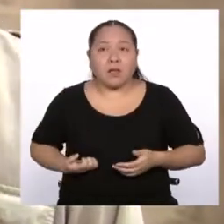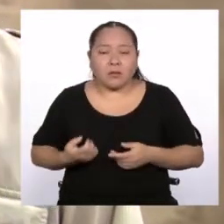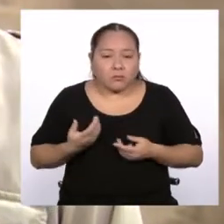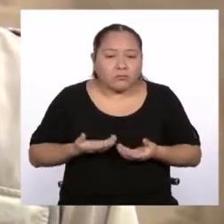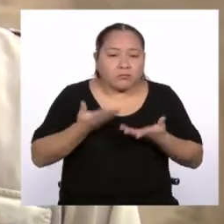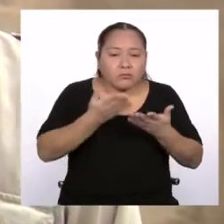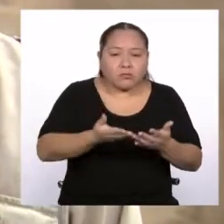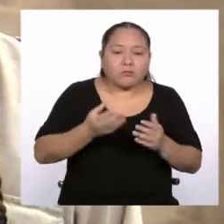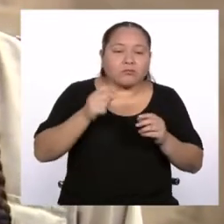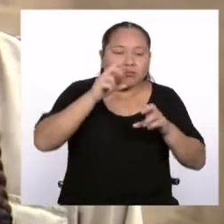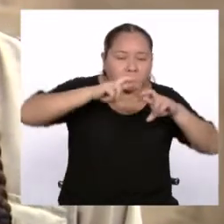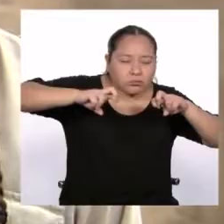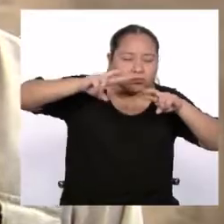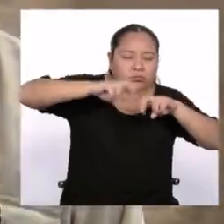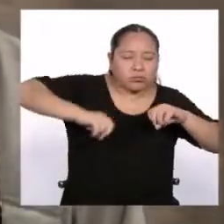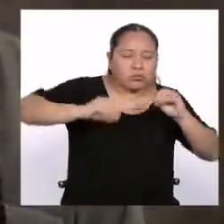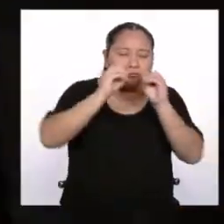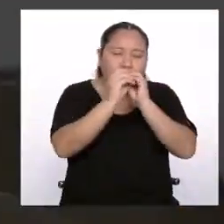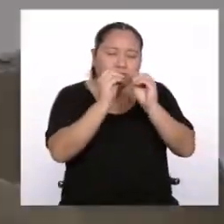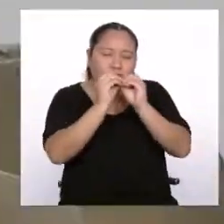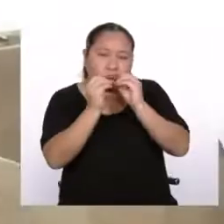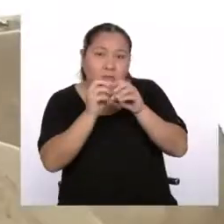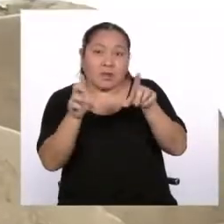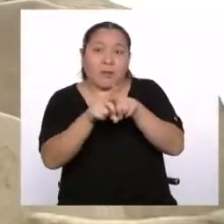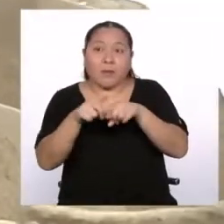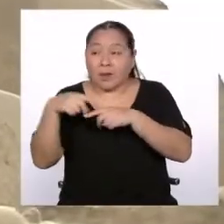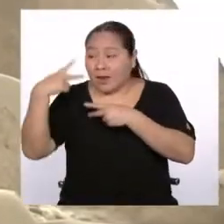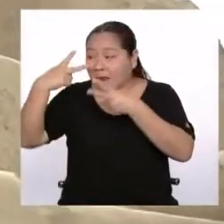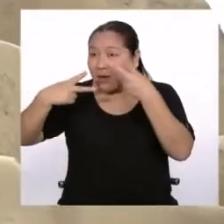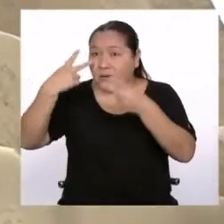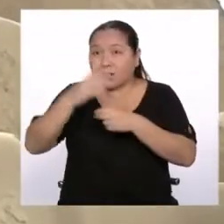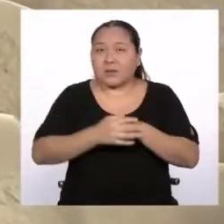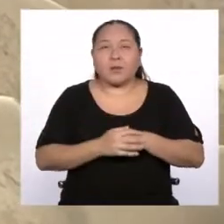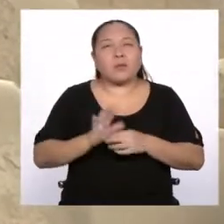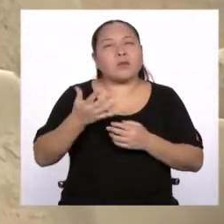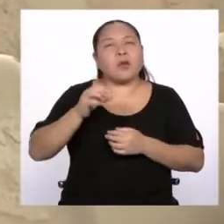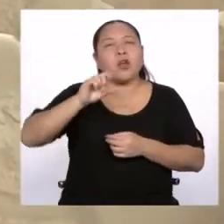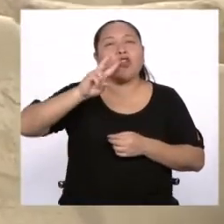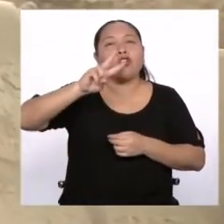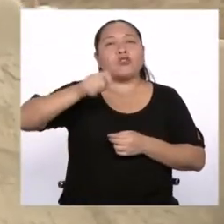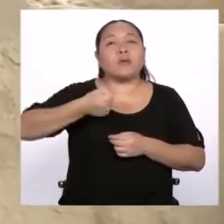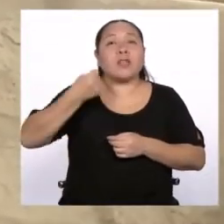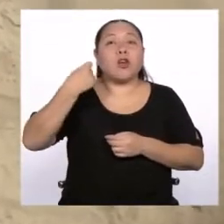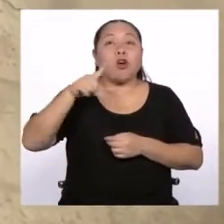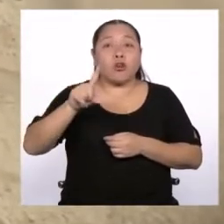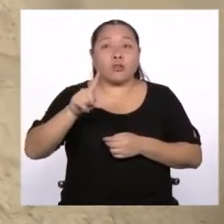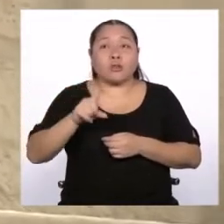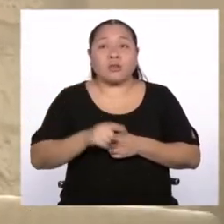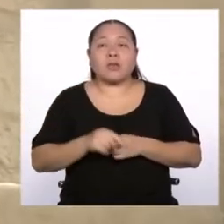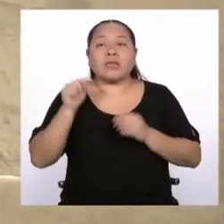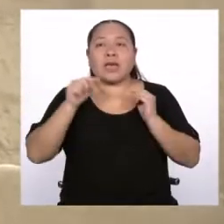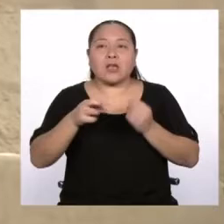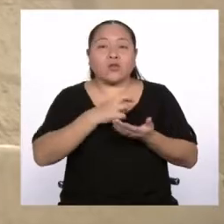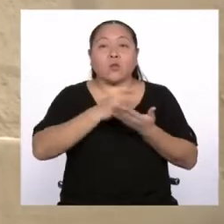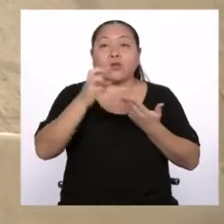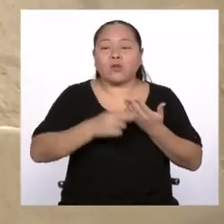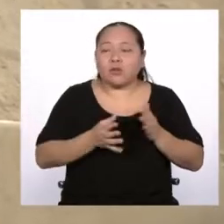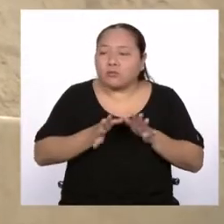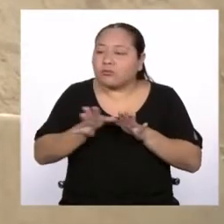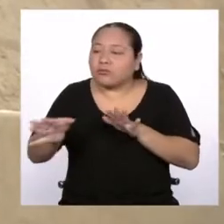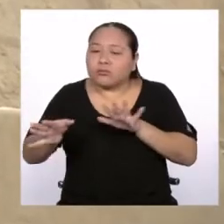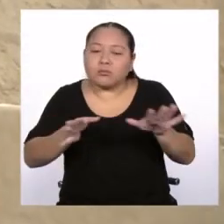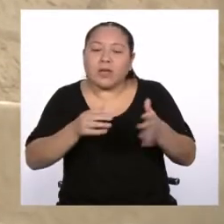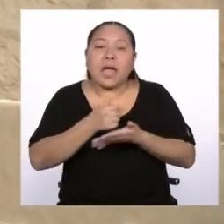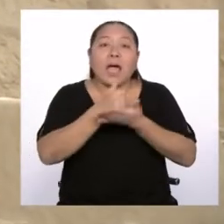investigación, conservación y también habilitación para visitas. Pero desde 2011 se ha venido aplicando un programa de proyección hacia la comunidad